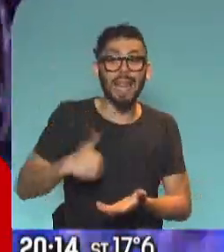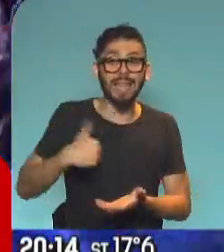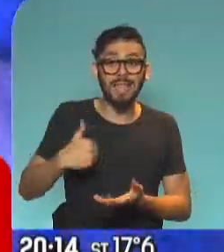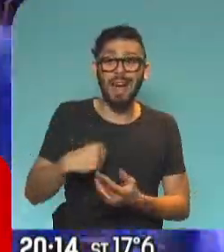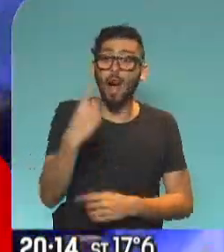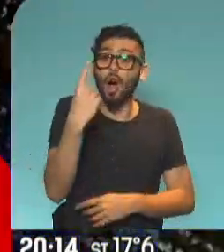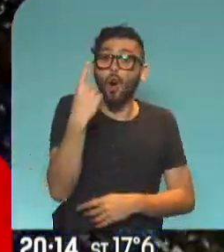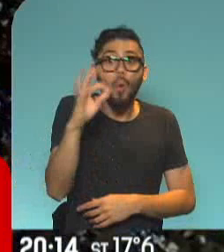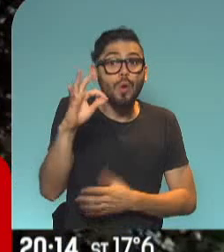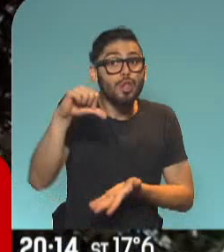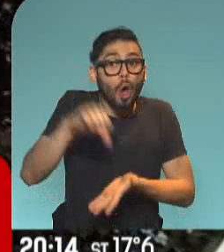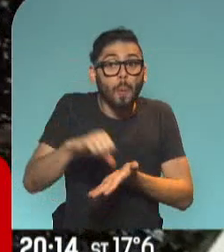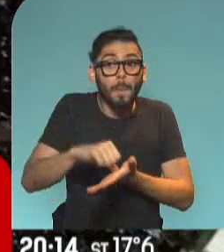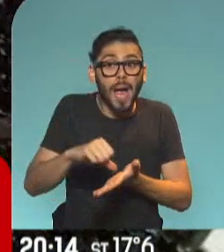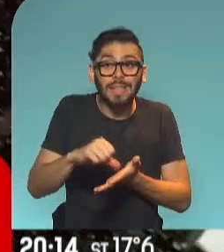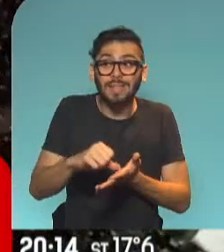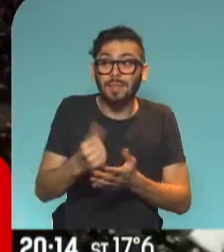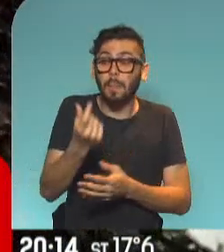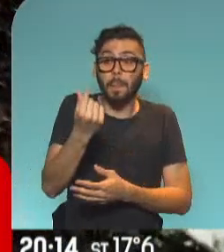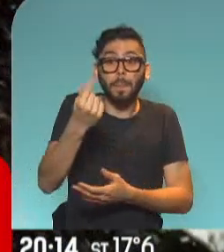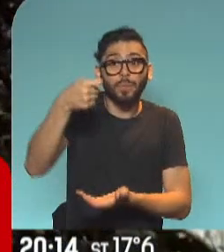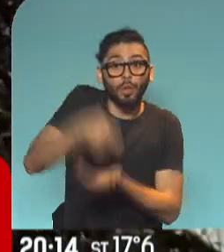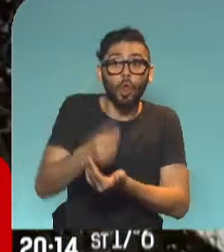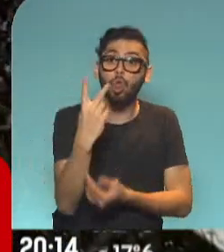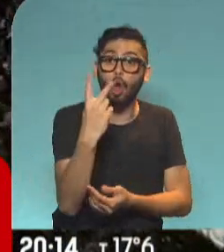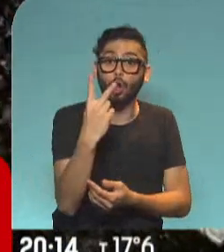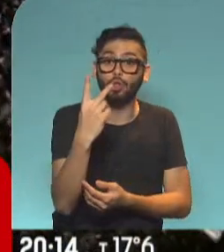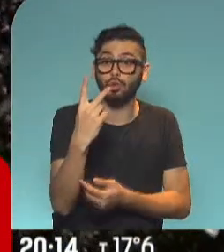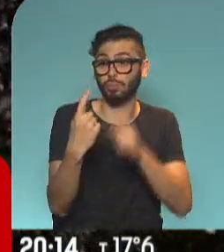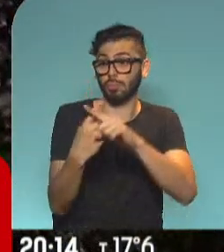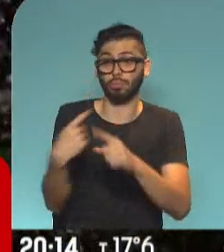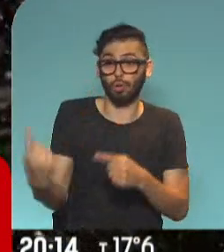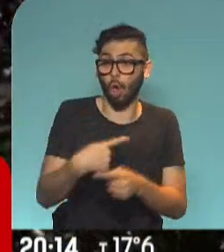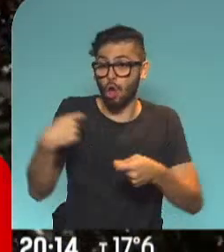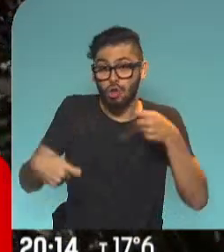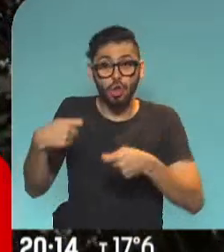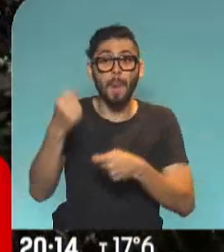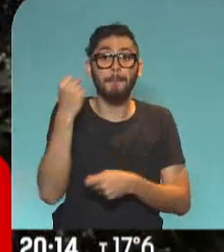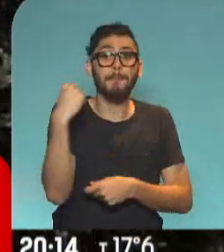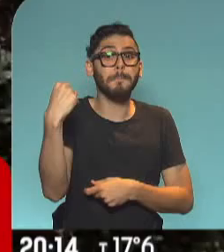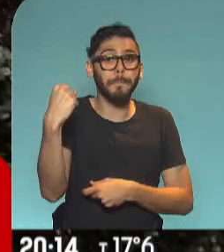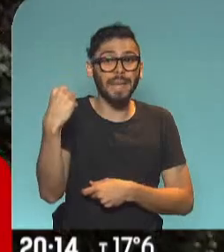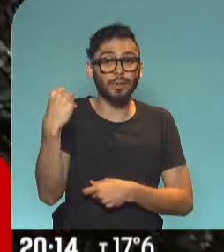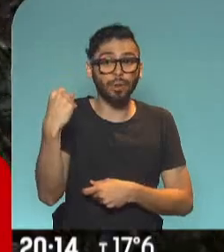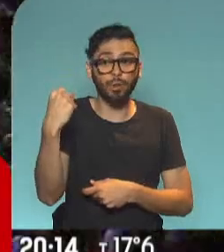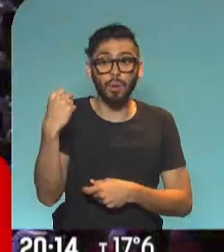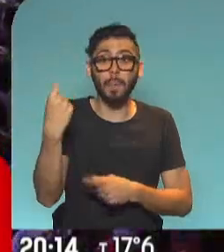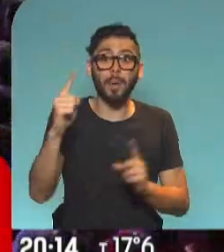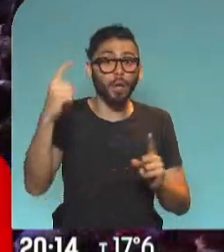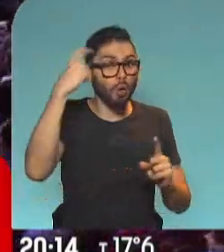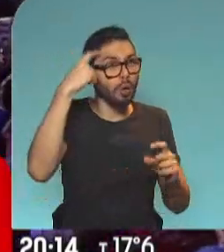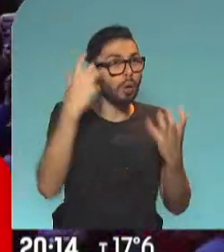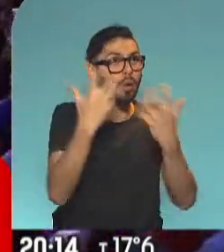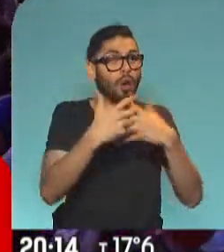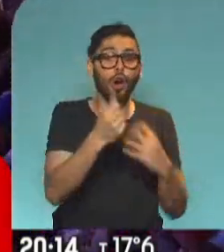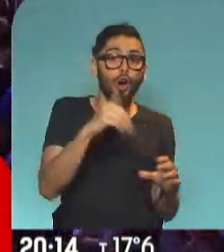economía bimonetaria. Sí. Que básicamente tiene que ver con que se usa el peso para todo, para todas las transacciones cotidianas. Vivir en pesos, pensar en dólares. Sí, y ahorrar